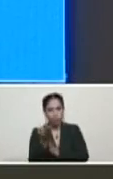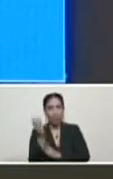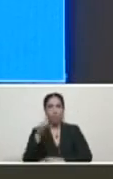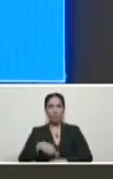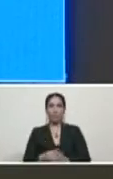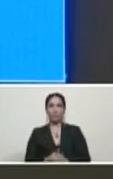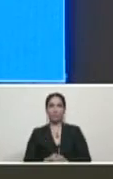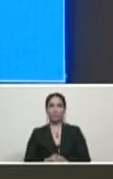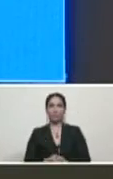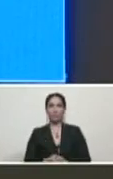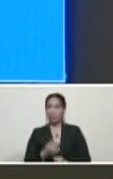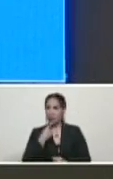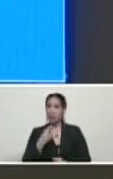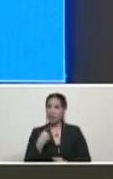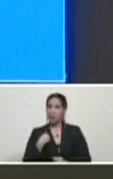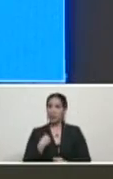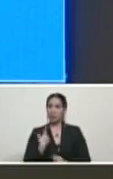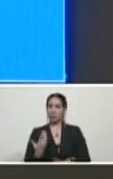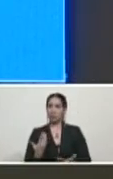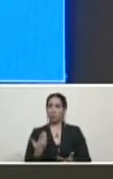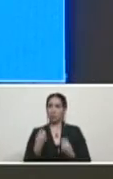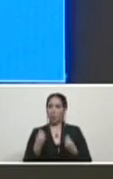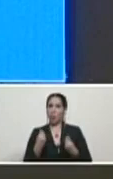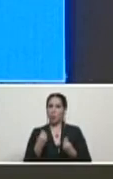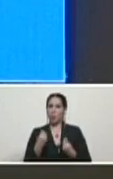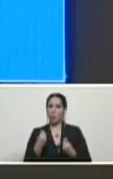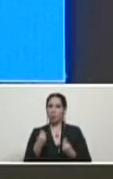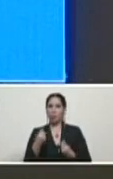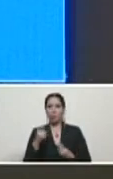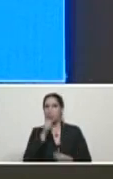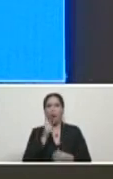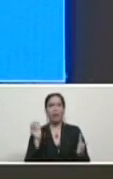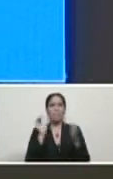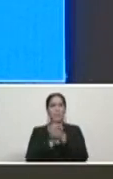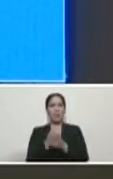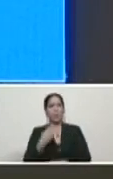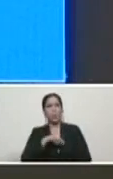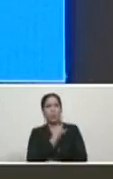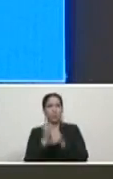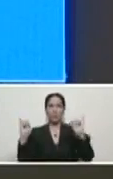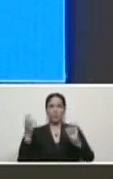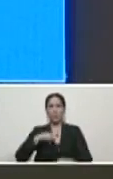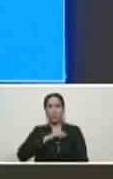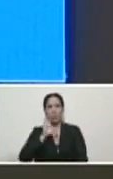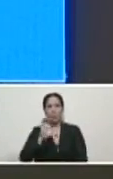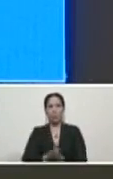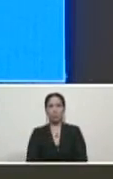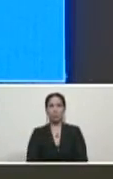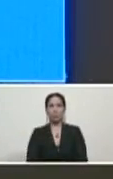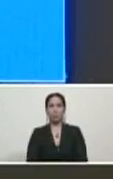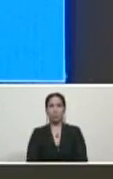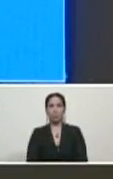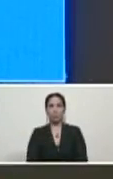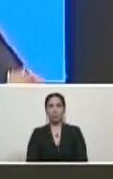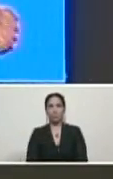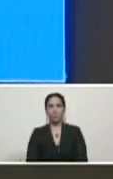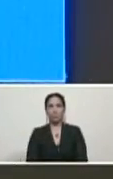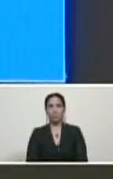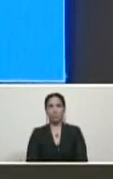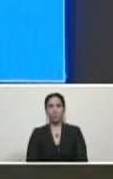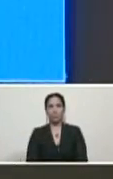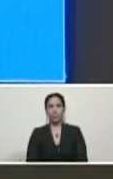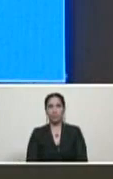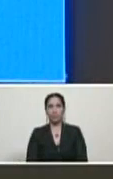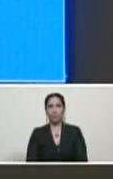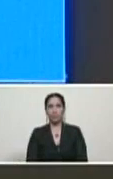nos denominen los enemigos de nuestra independencia y de nuestro país. Y dicen que